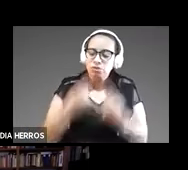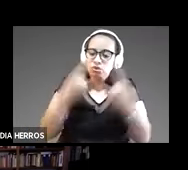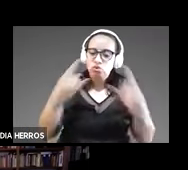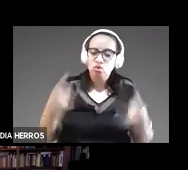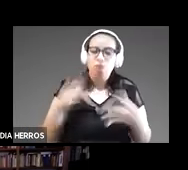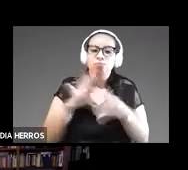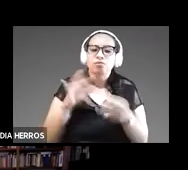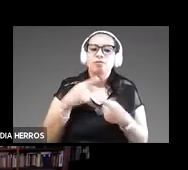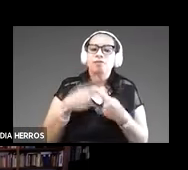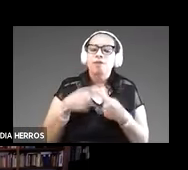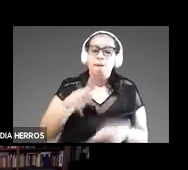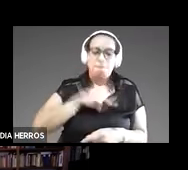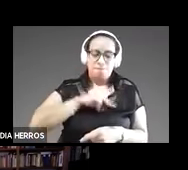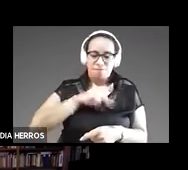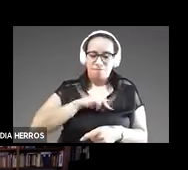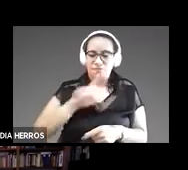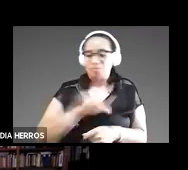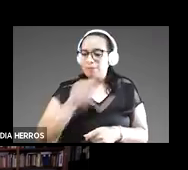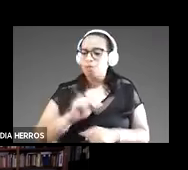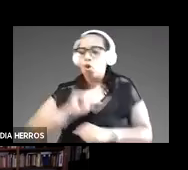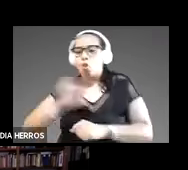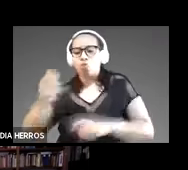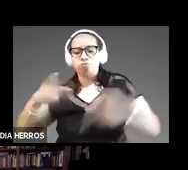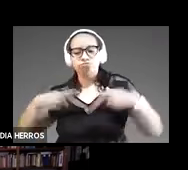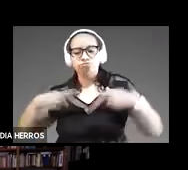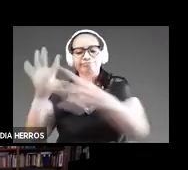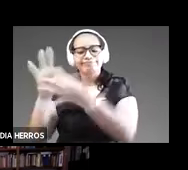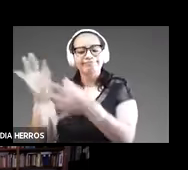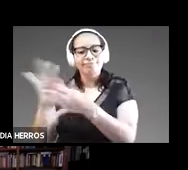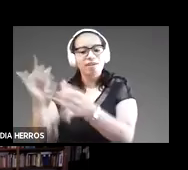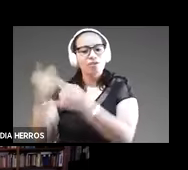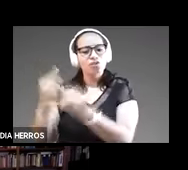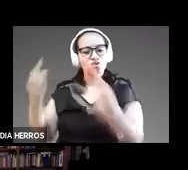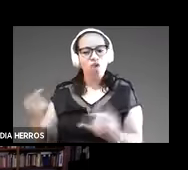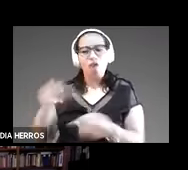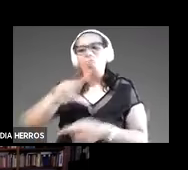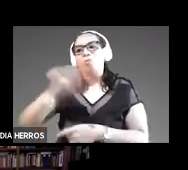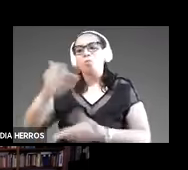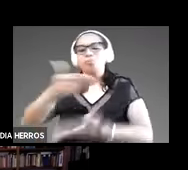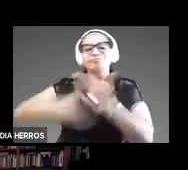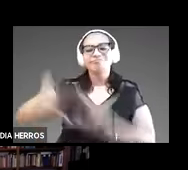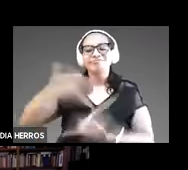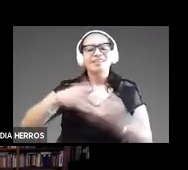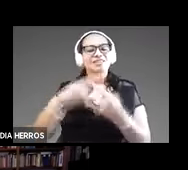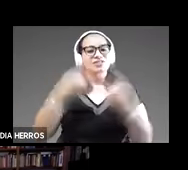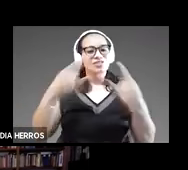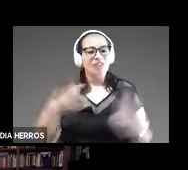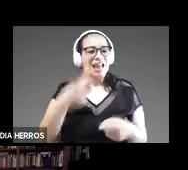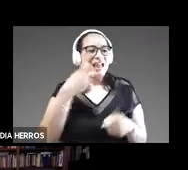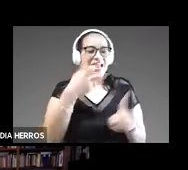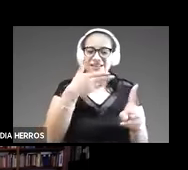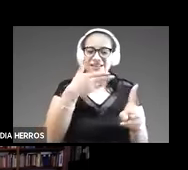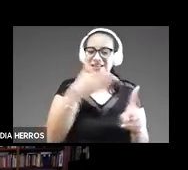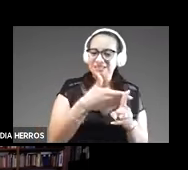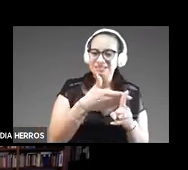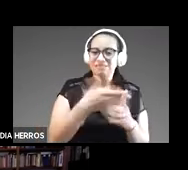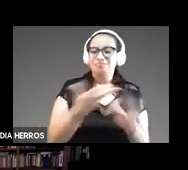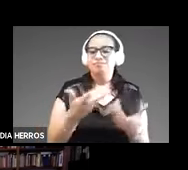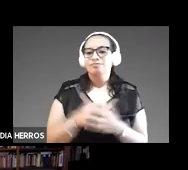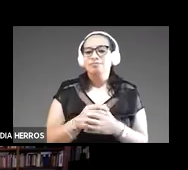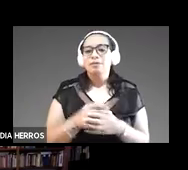se lo cuento a otro. Y cuando se lo cuento a otro, nos contamos nuestro relato, ¿no? Tocando esta narrativa pública de Gans. Pero cuando